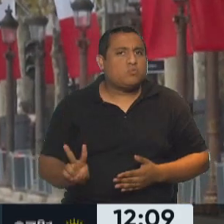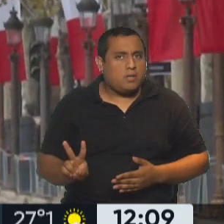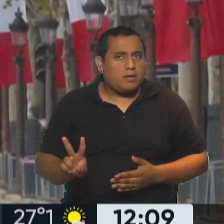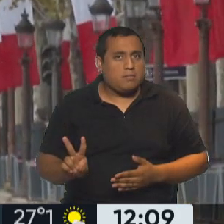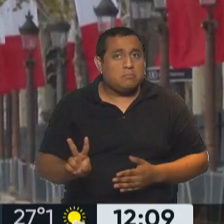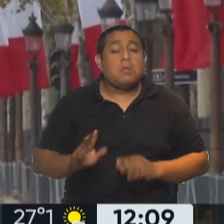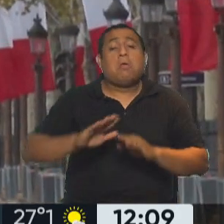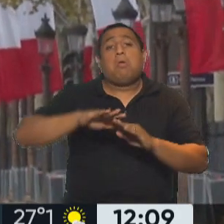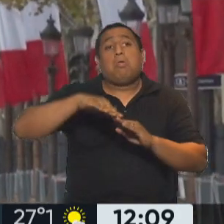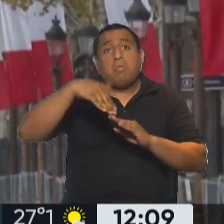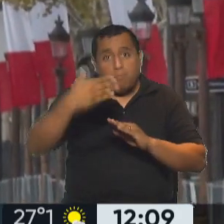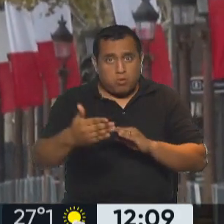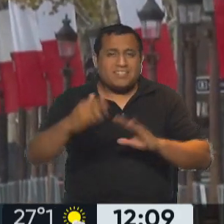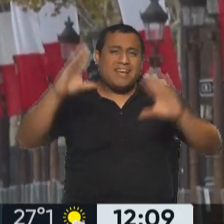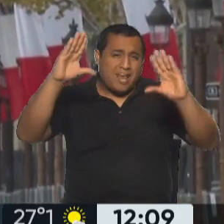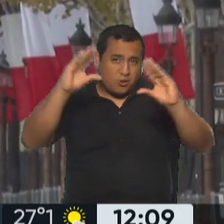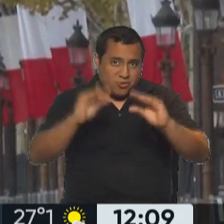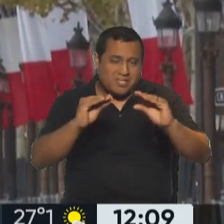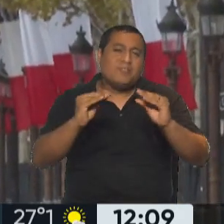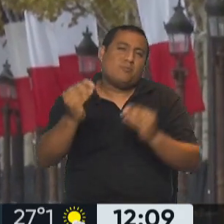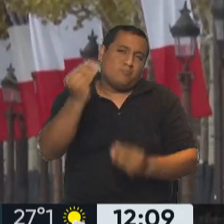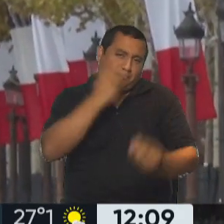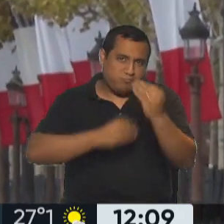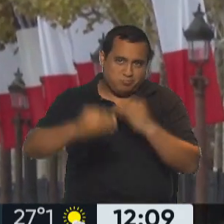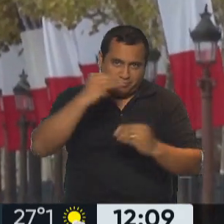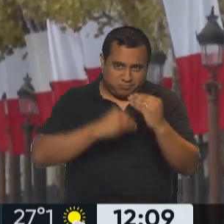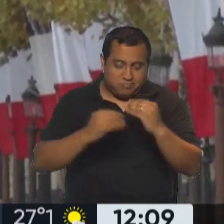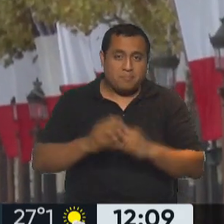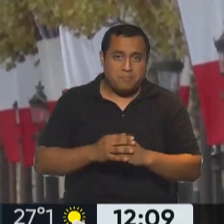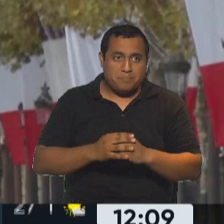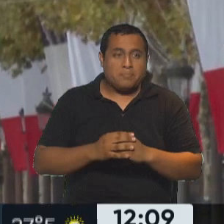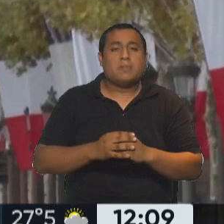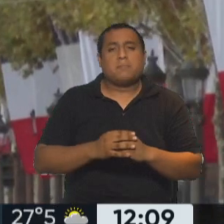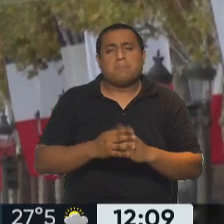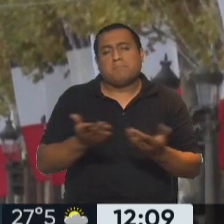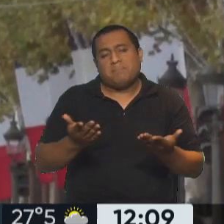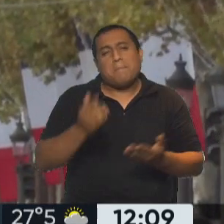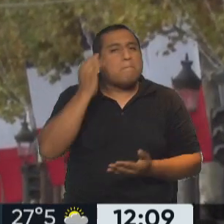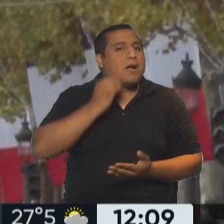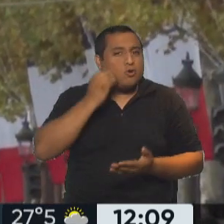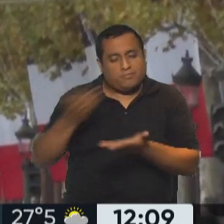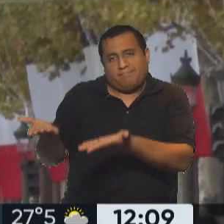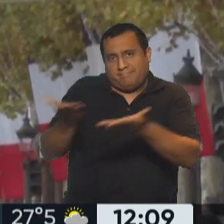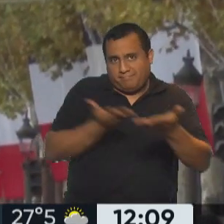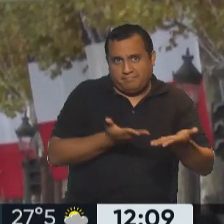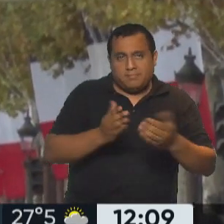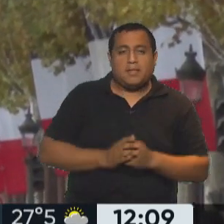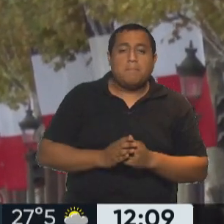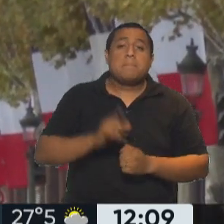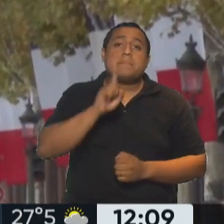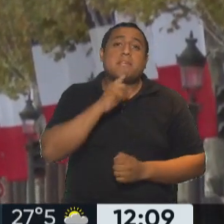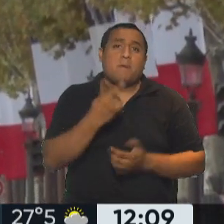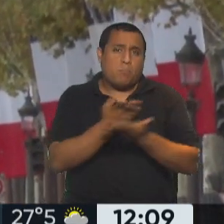la jornada de este día, una cena en honor encabezada por Macron. Televisión